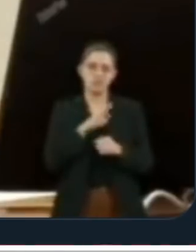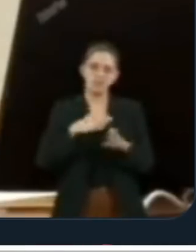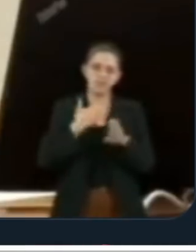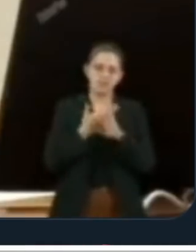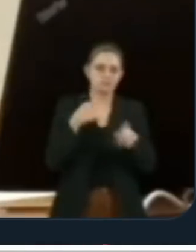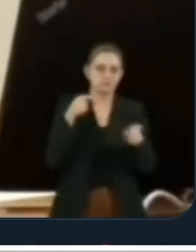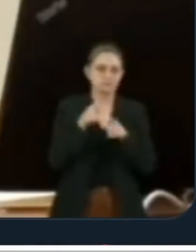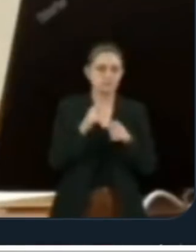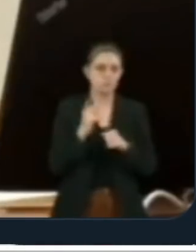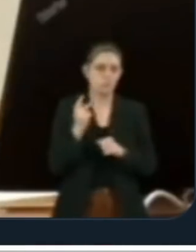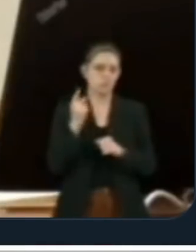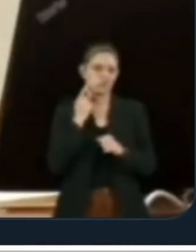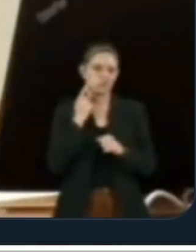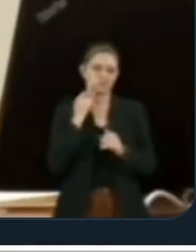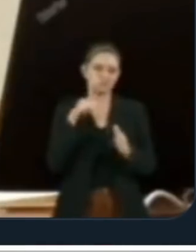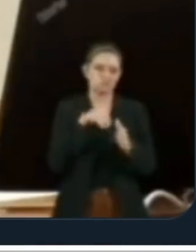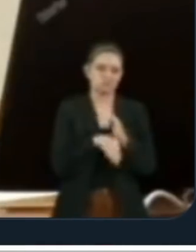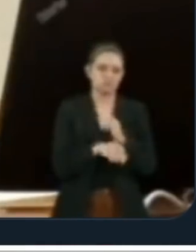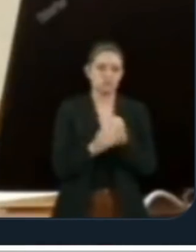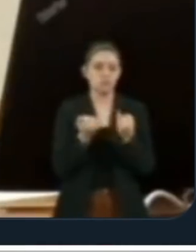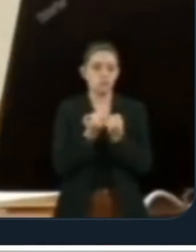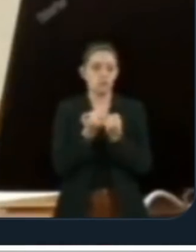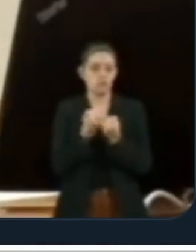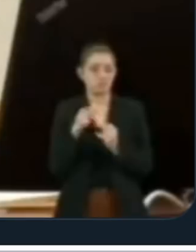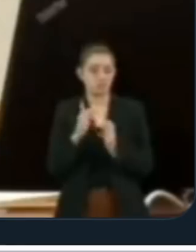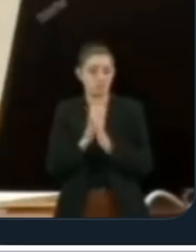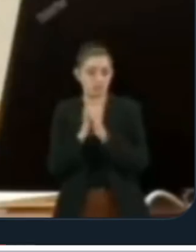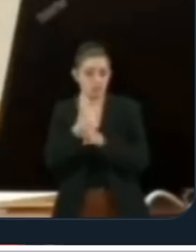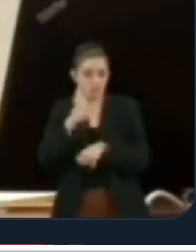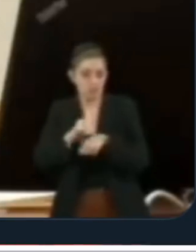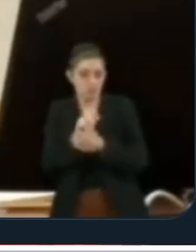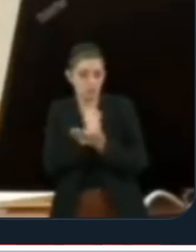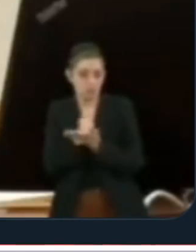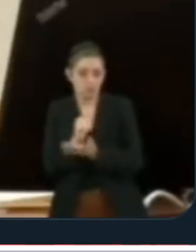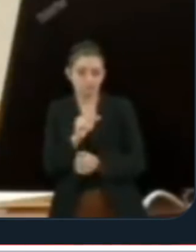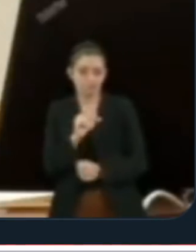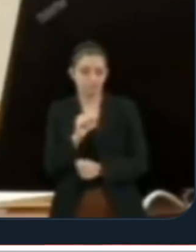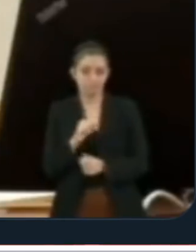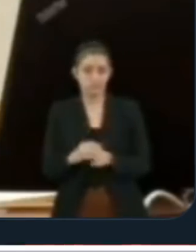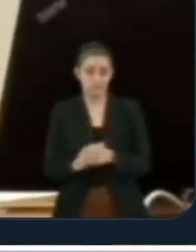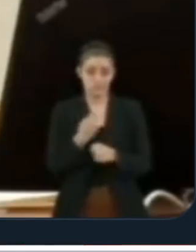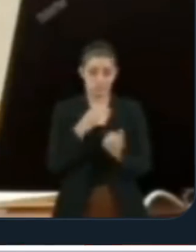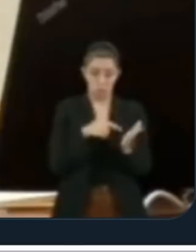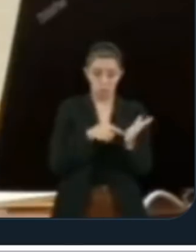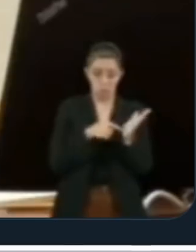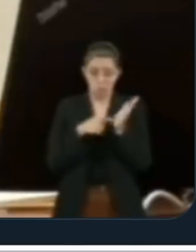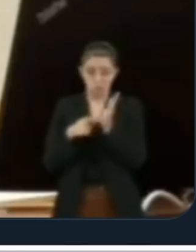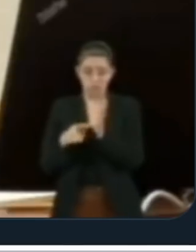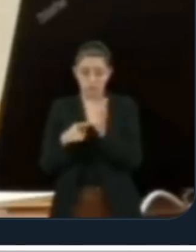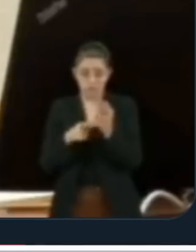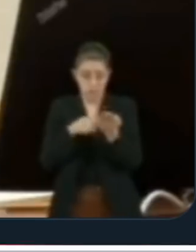políticos y sin duda faltas de compromiso democrático, lo evidente nunca va a resultar